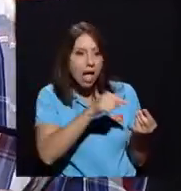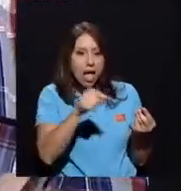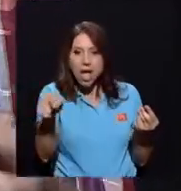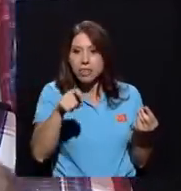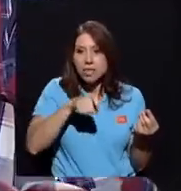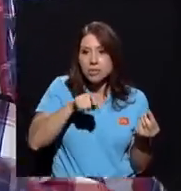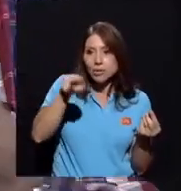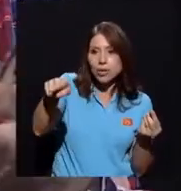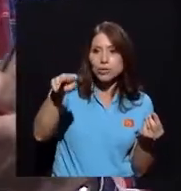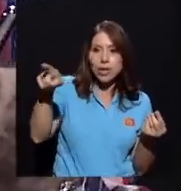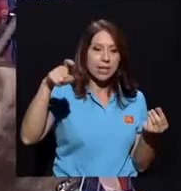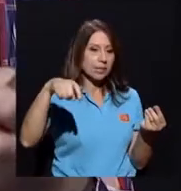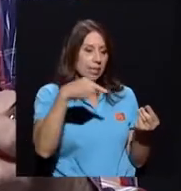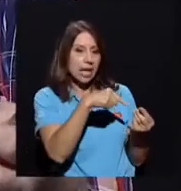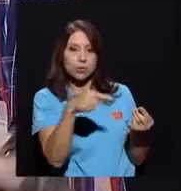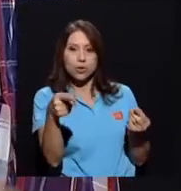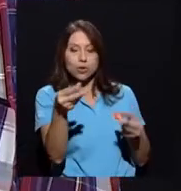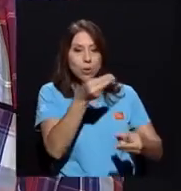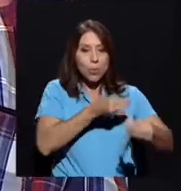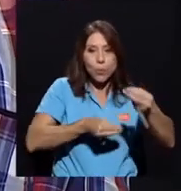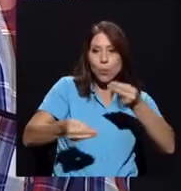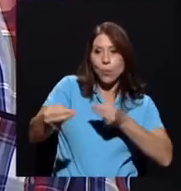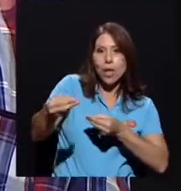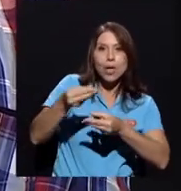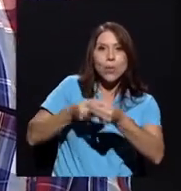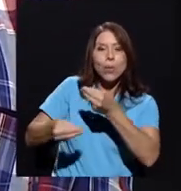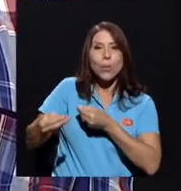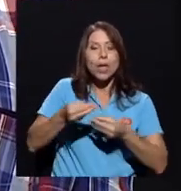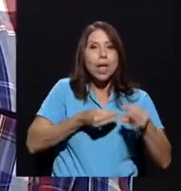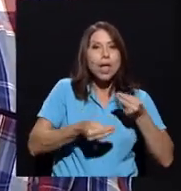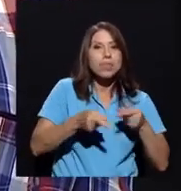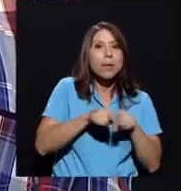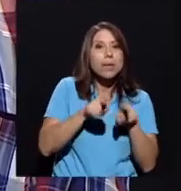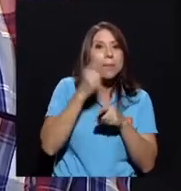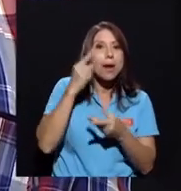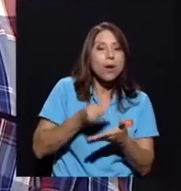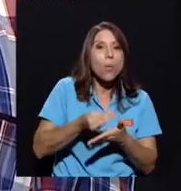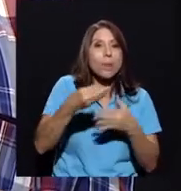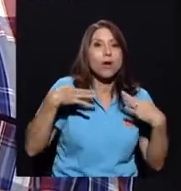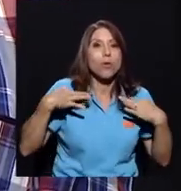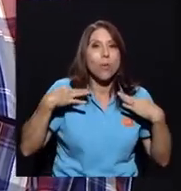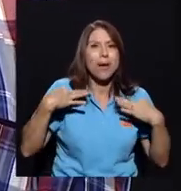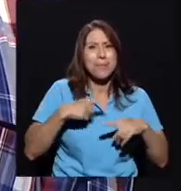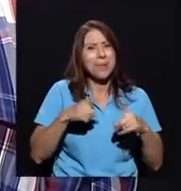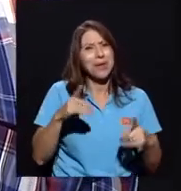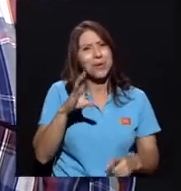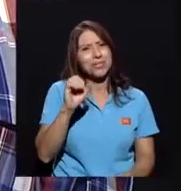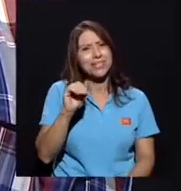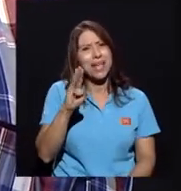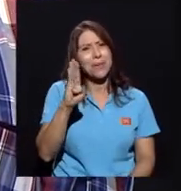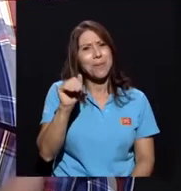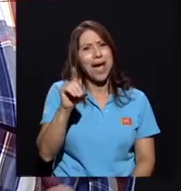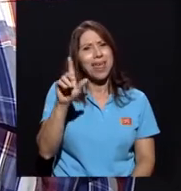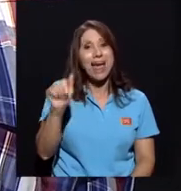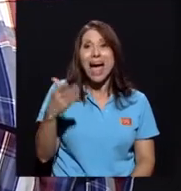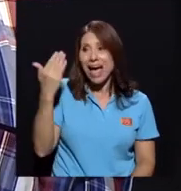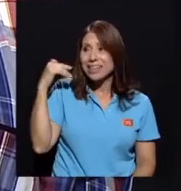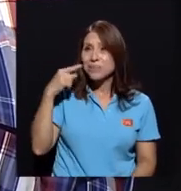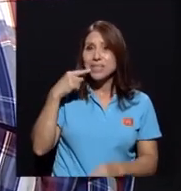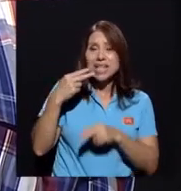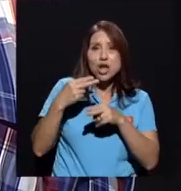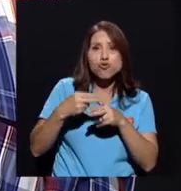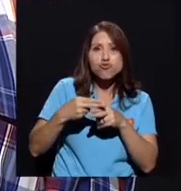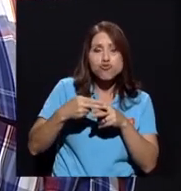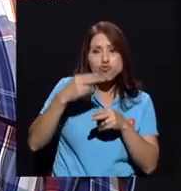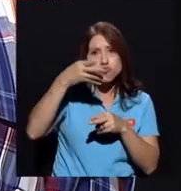ropa pero bueno la cebada es como incómoda yo recuerdo otro ejemplo que me hace muchas gracias en roma' usaban la sal para